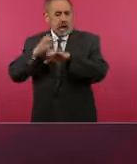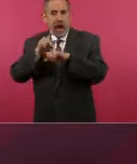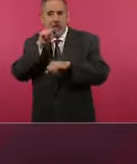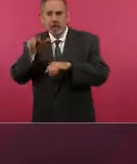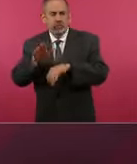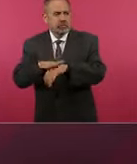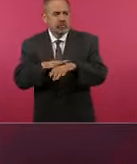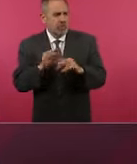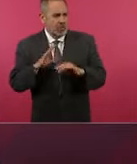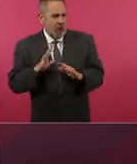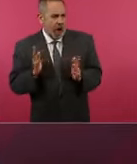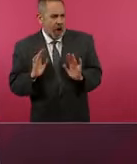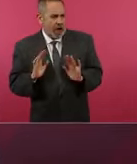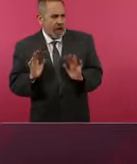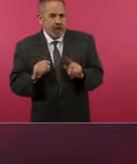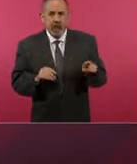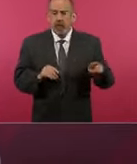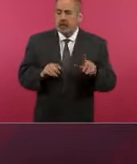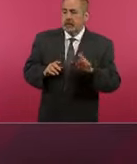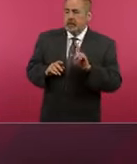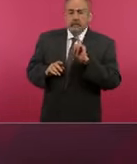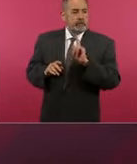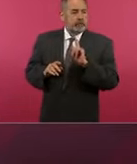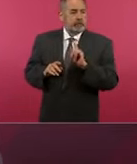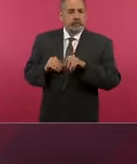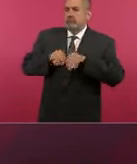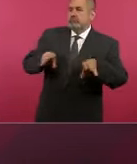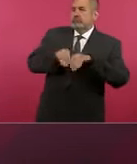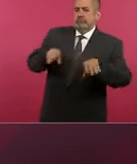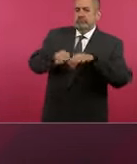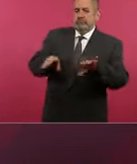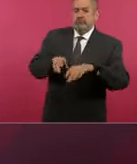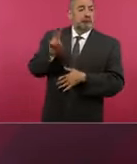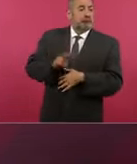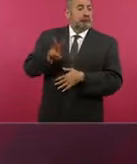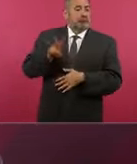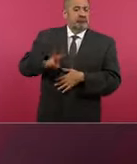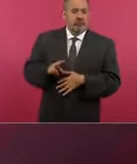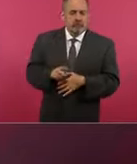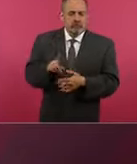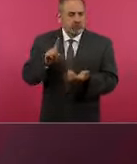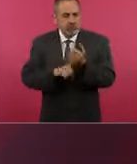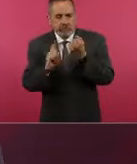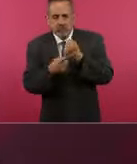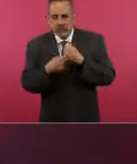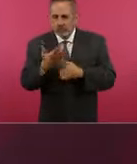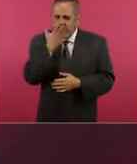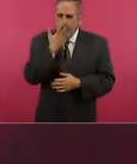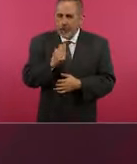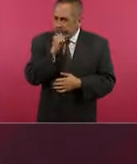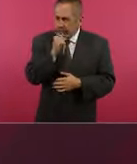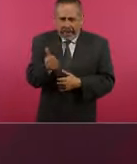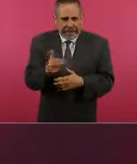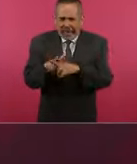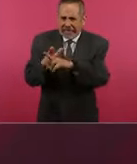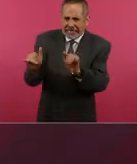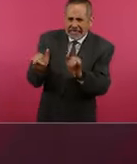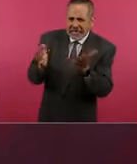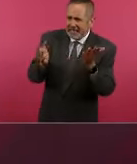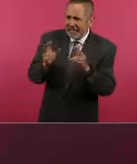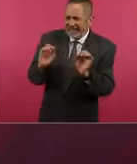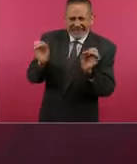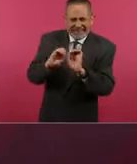ningún medio de comunicación se desdijo. Todos publicaron la nota como verdadera, sin fundamento, sin verificar la información, por